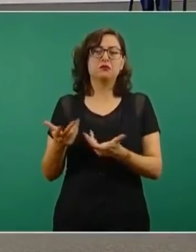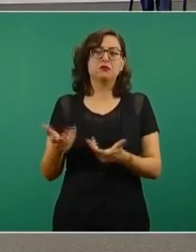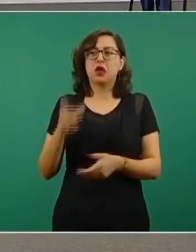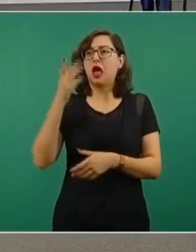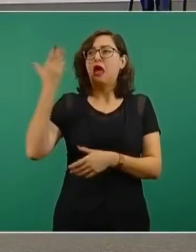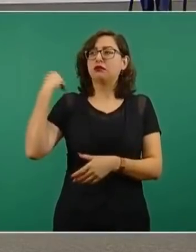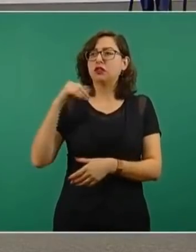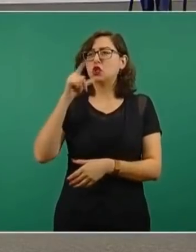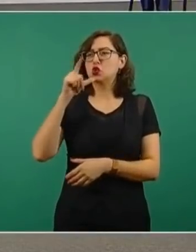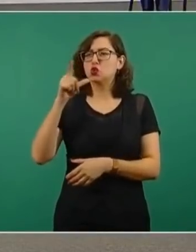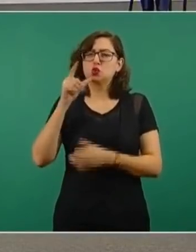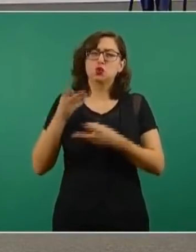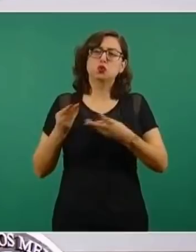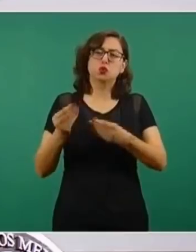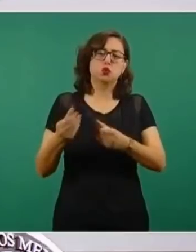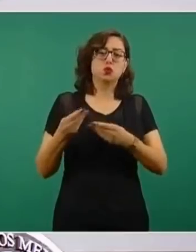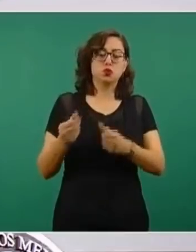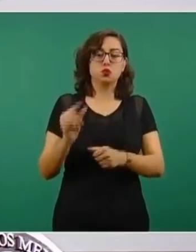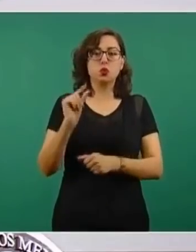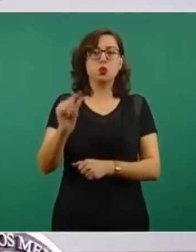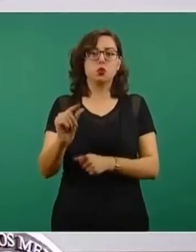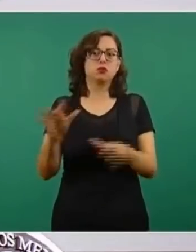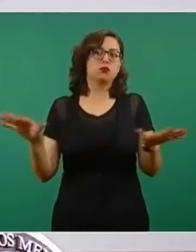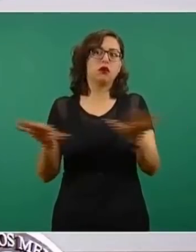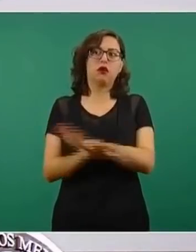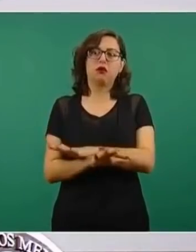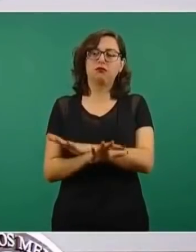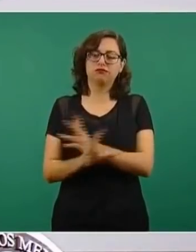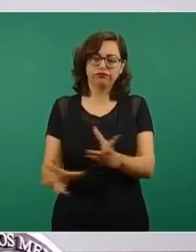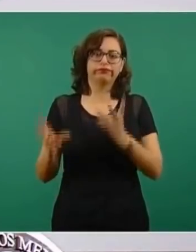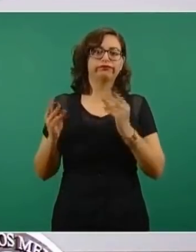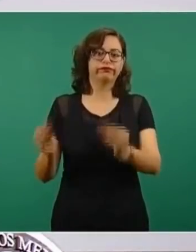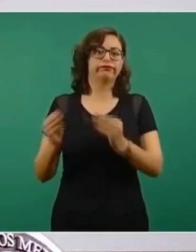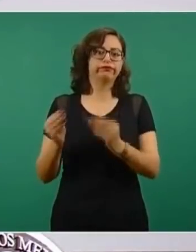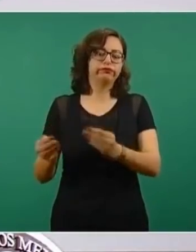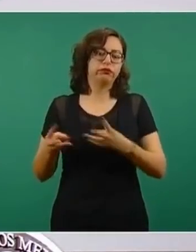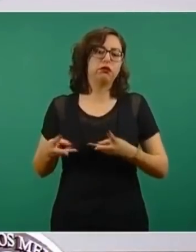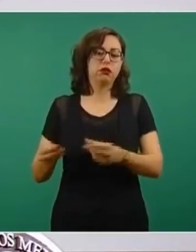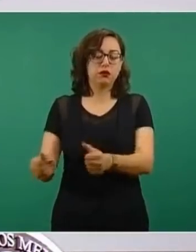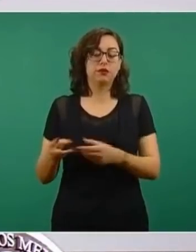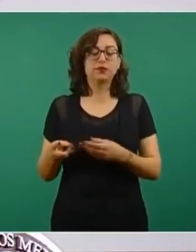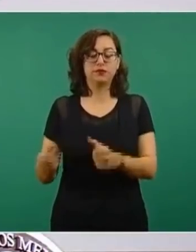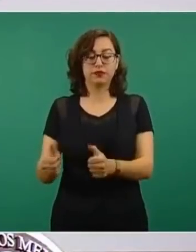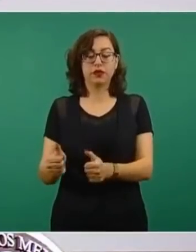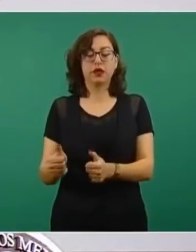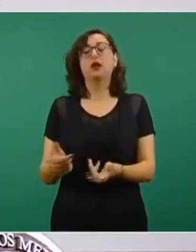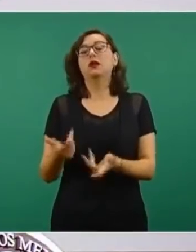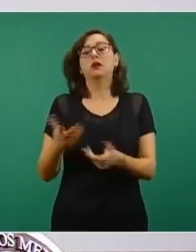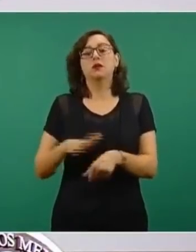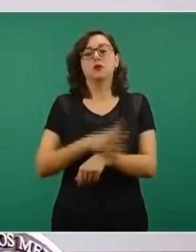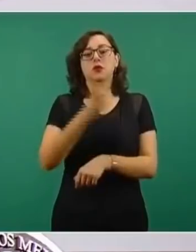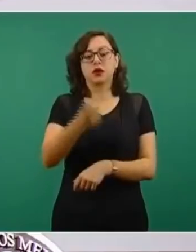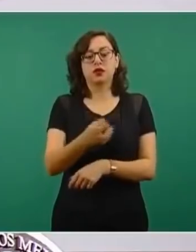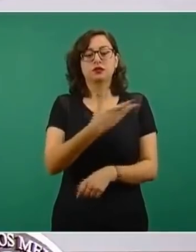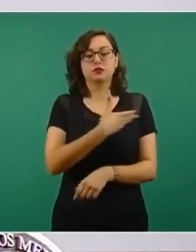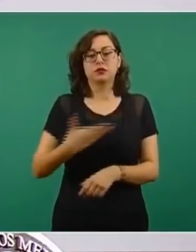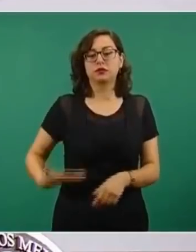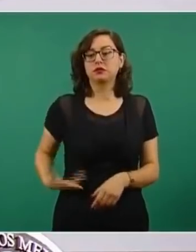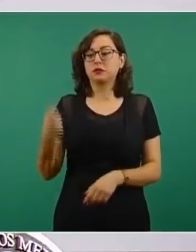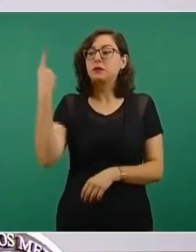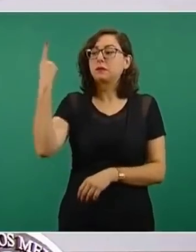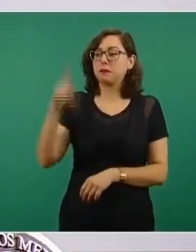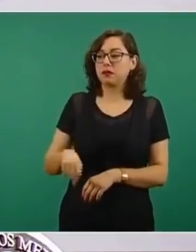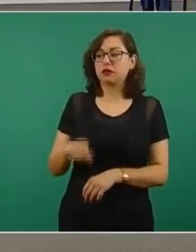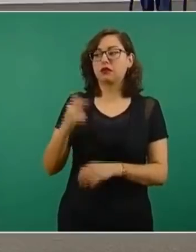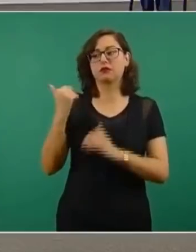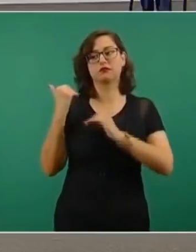alto. Por aprobación del Ejecutivo Federal se hizo un acuerdo en el cual se limitara ese crecimiento asociado al consumo que se